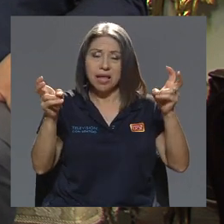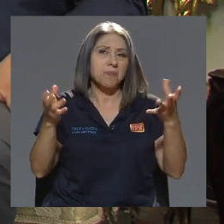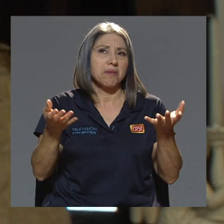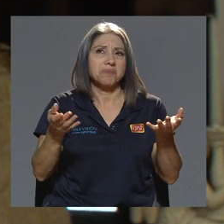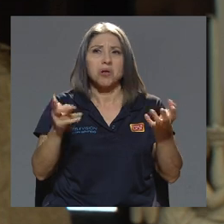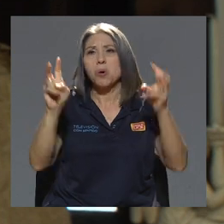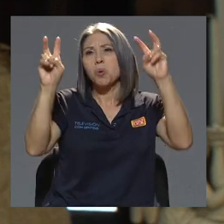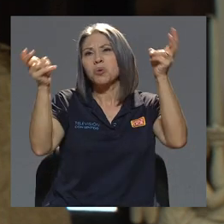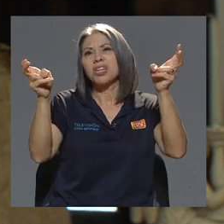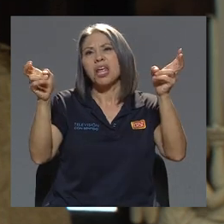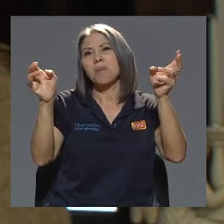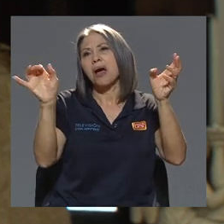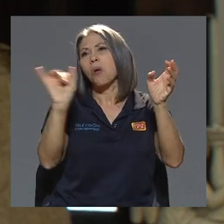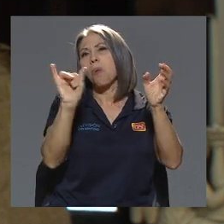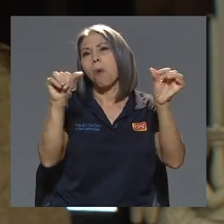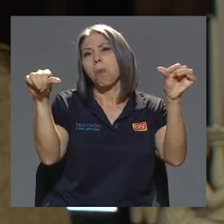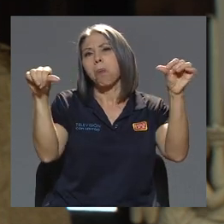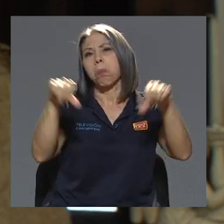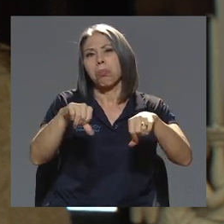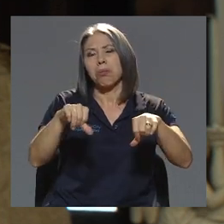desprestigiado, menospreciado,